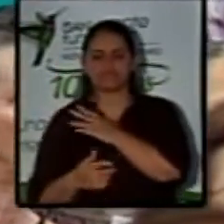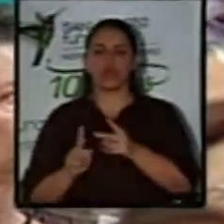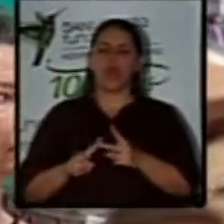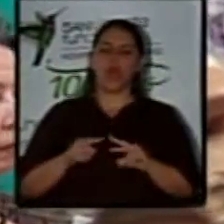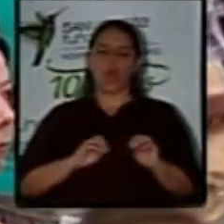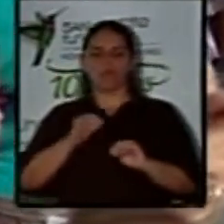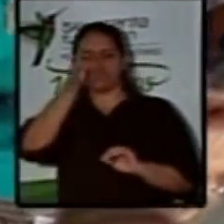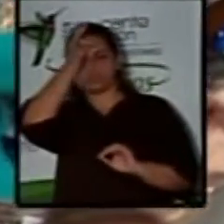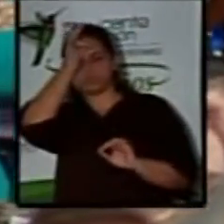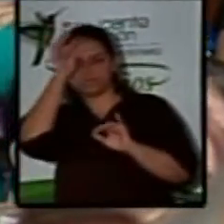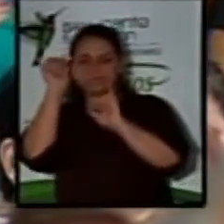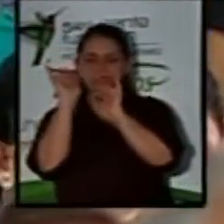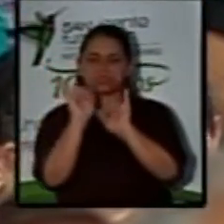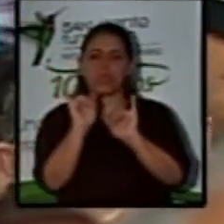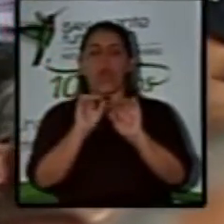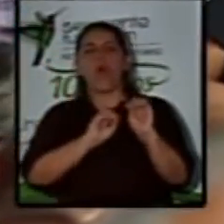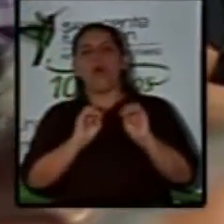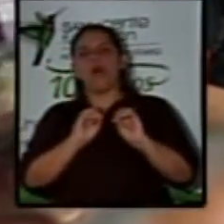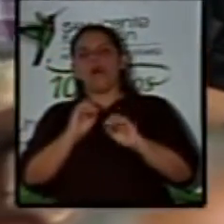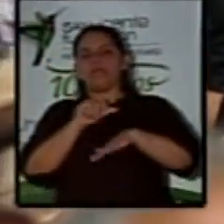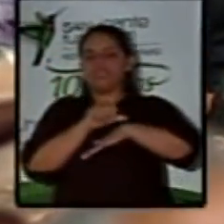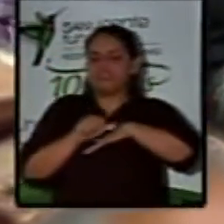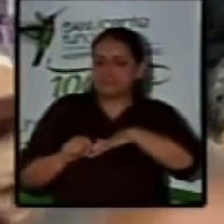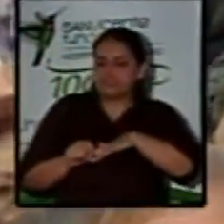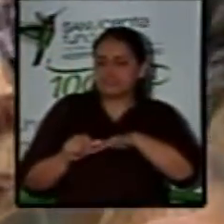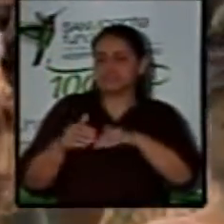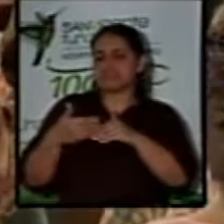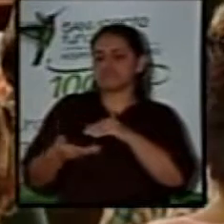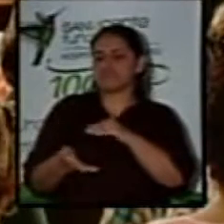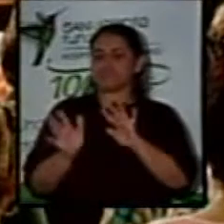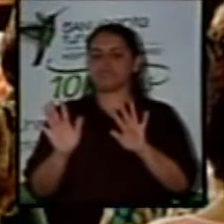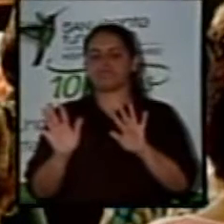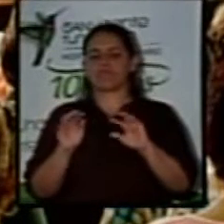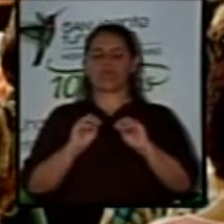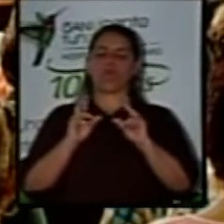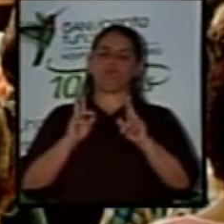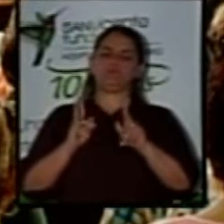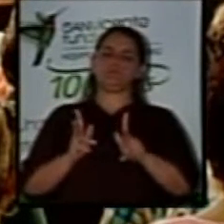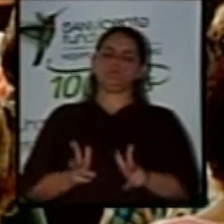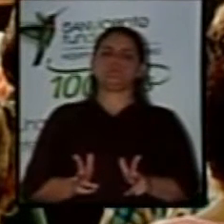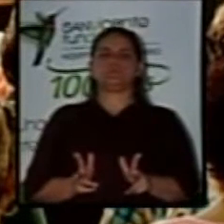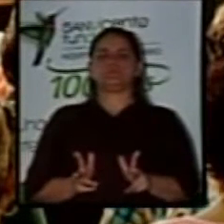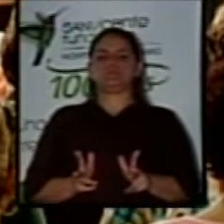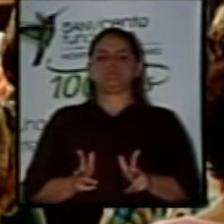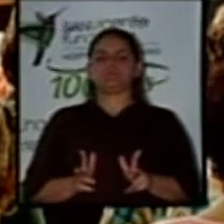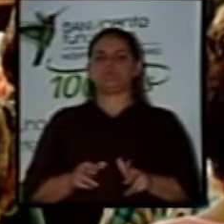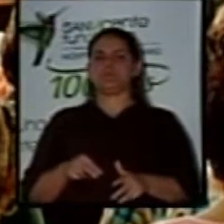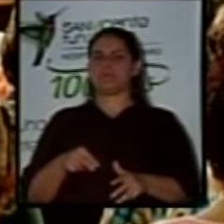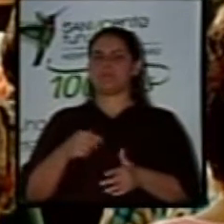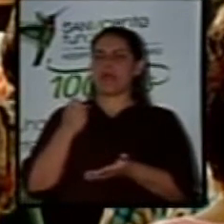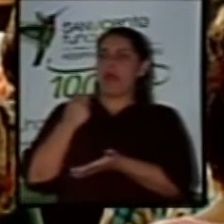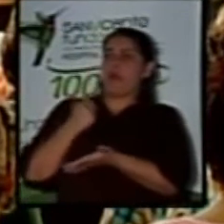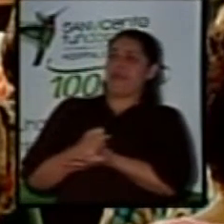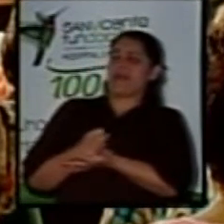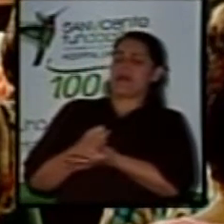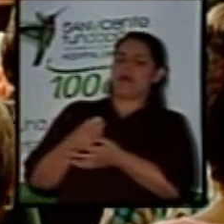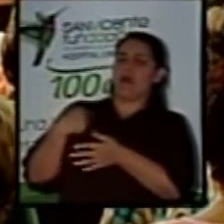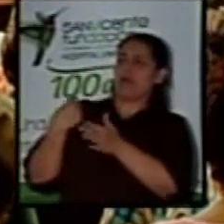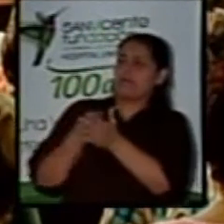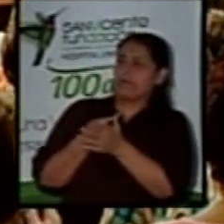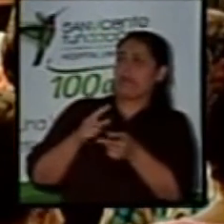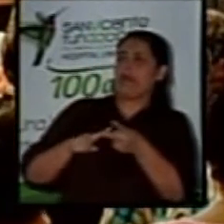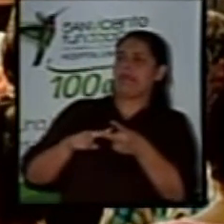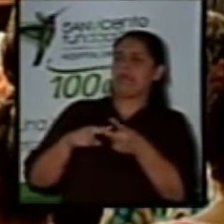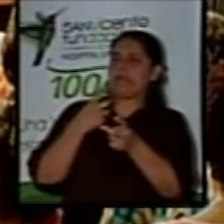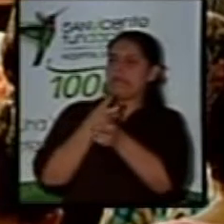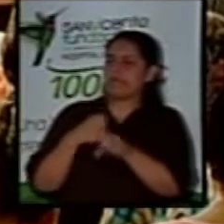una hospitalización después de una cirugía o un reposo que tenga una persona en forma obligada por un